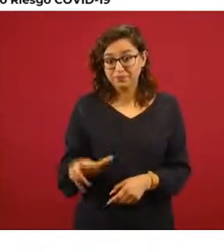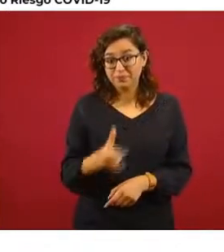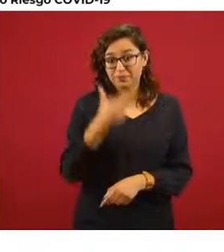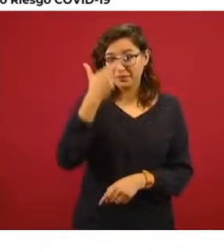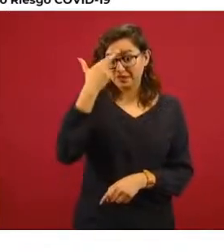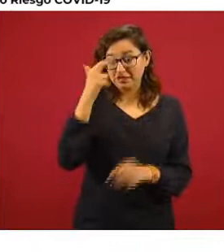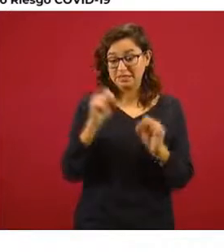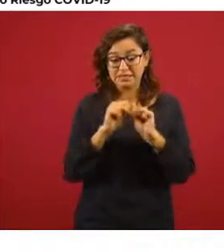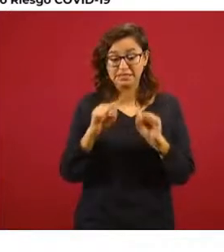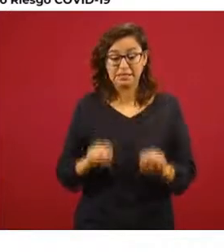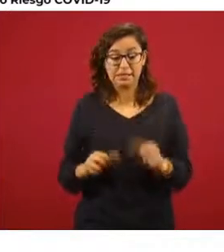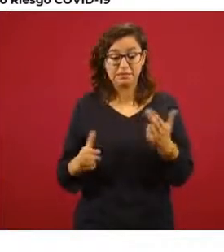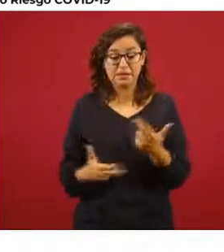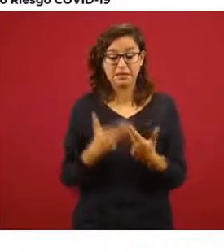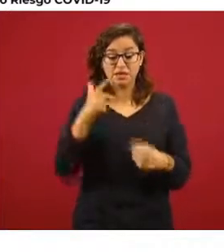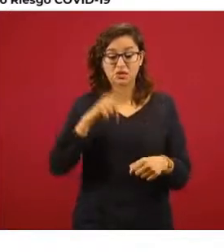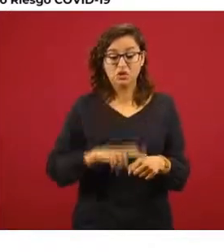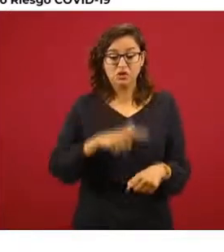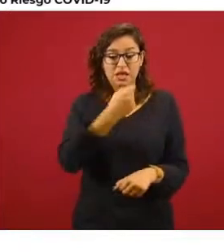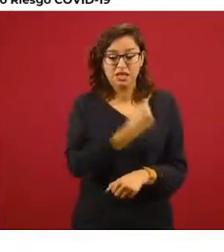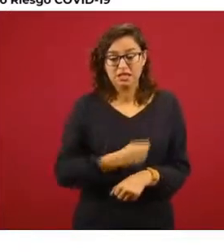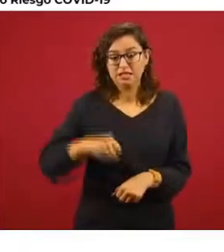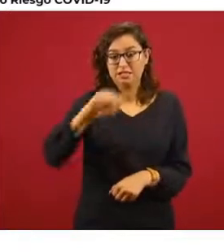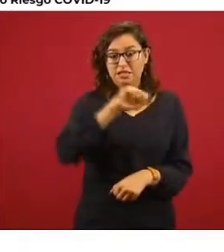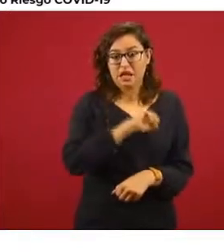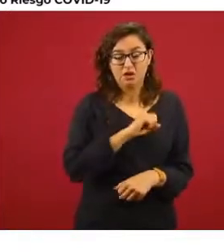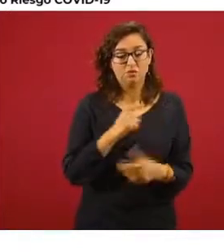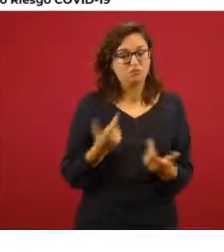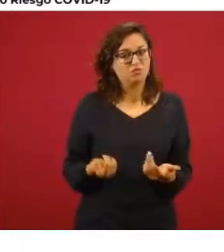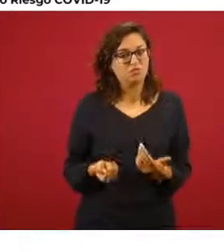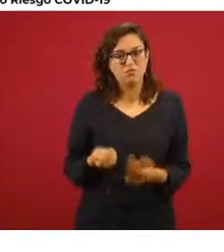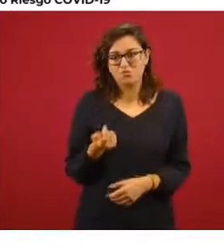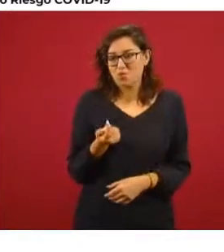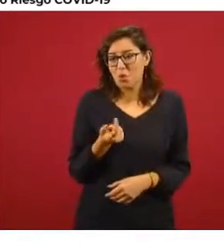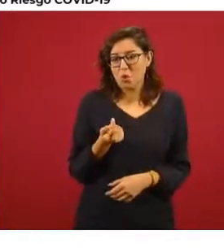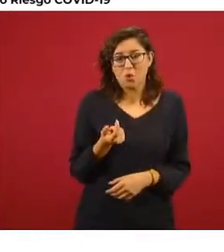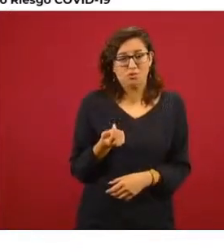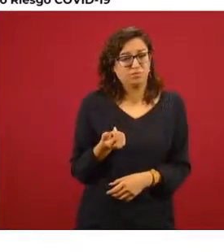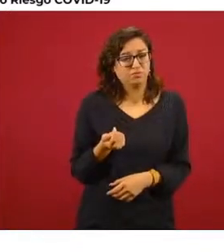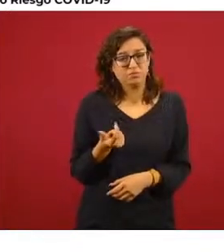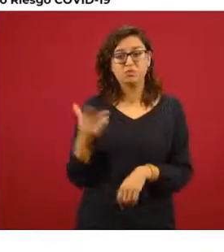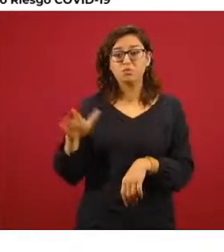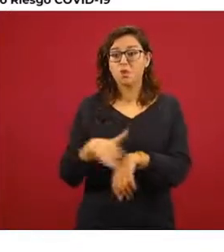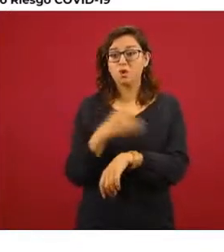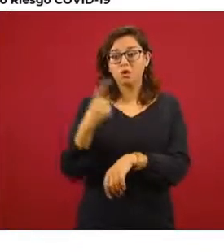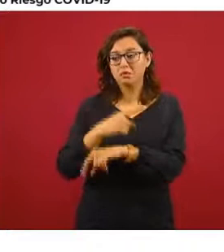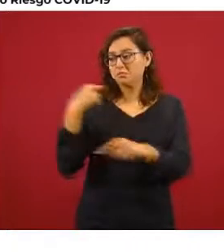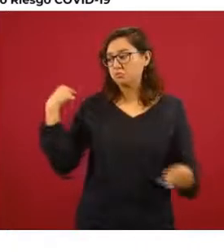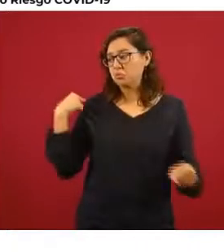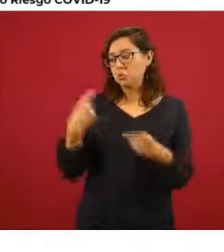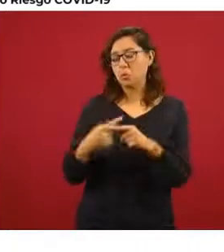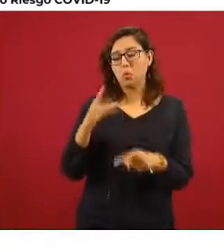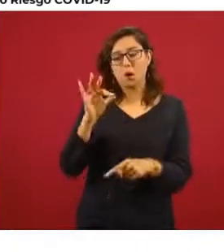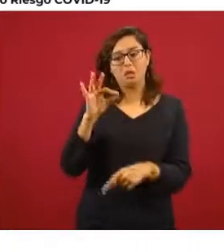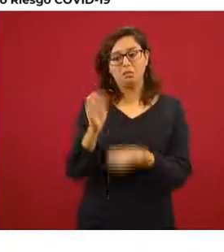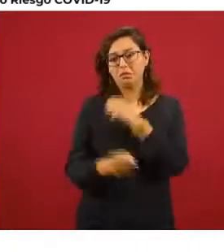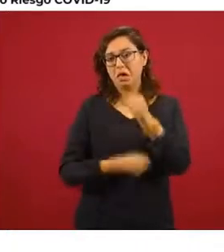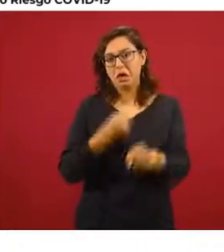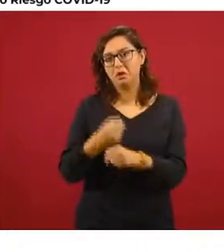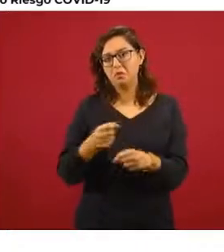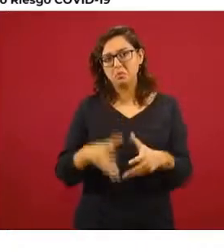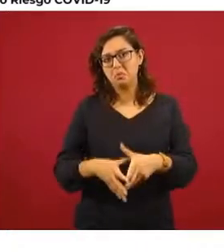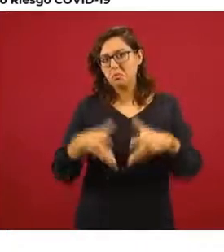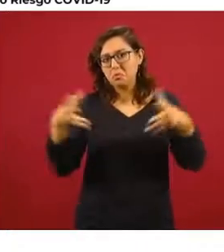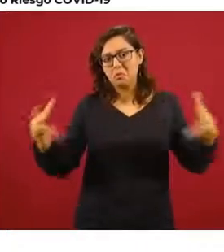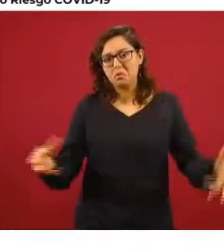Nacional de Salud tiene una capacidad instalada muy precaria porque en 40 años no creció a la velocidad que se necesitaba. Y ha sido